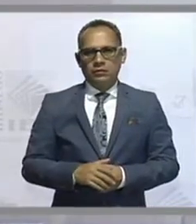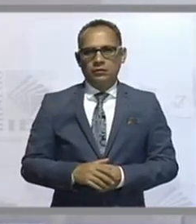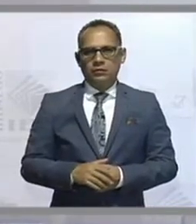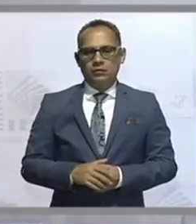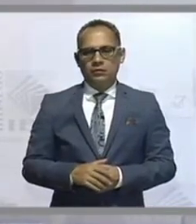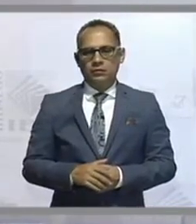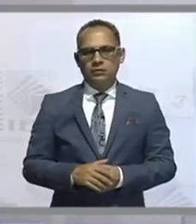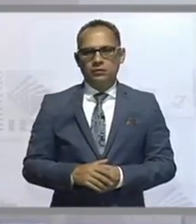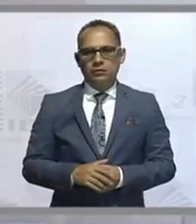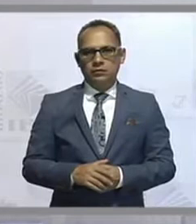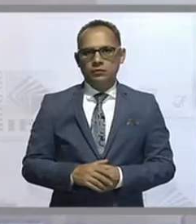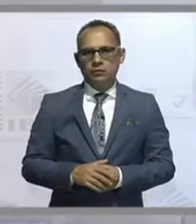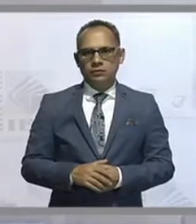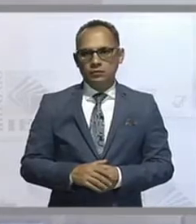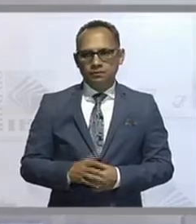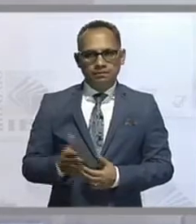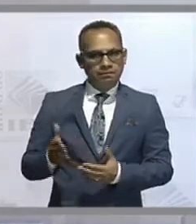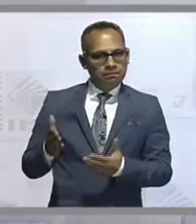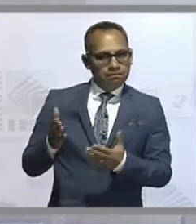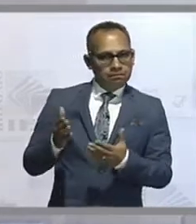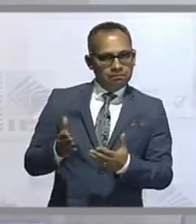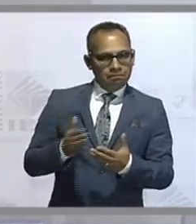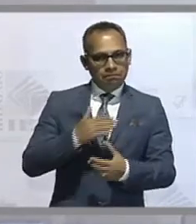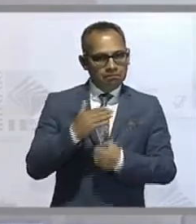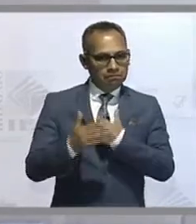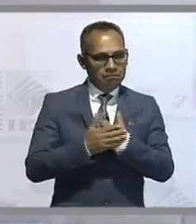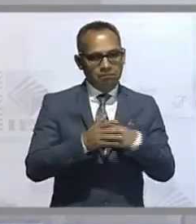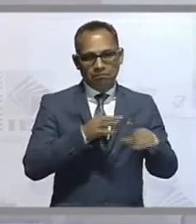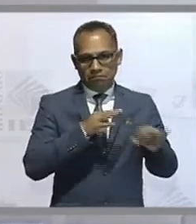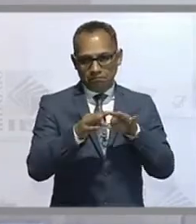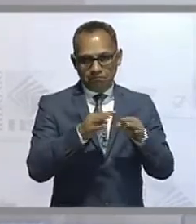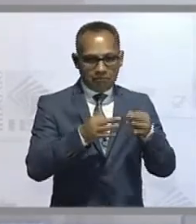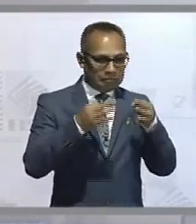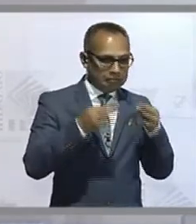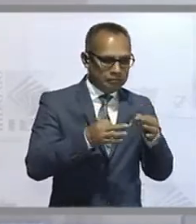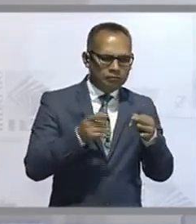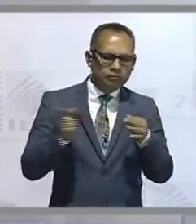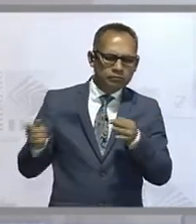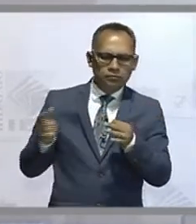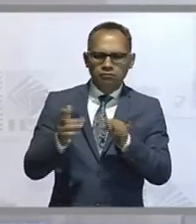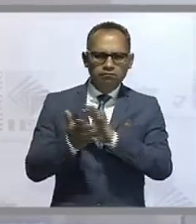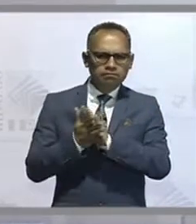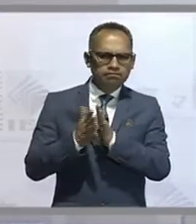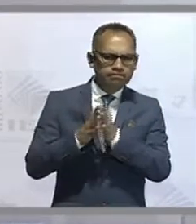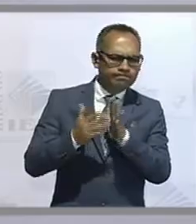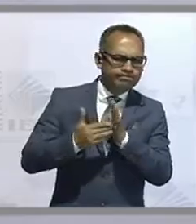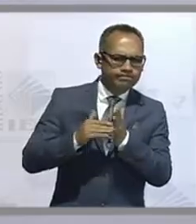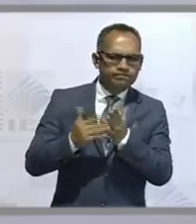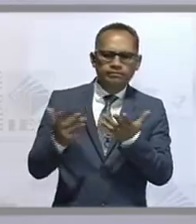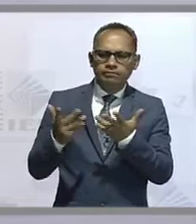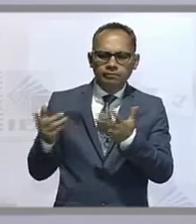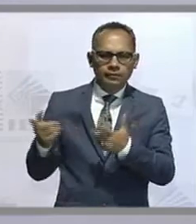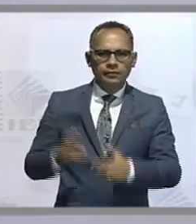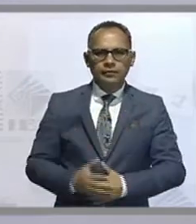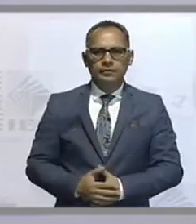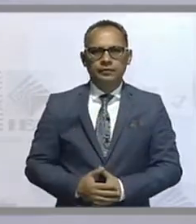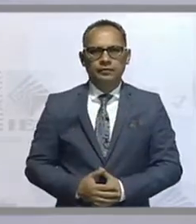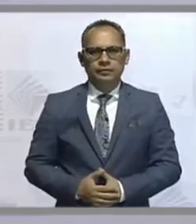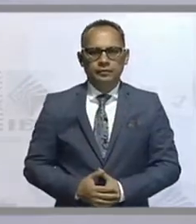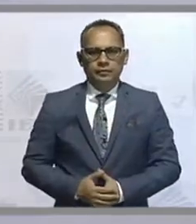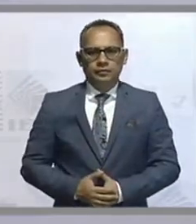cuál será la estrategia para generar empleos de calidad adelante con su respuesta candidata sí gracias